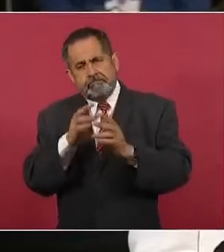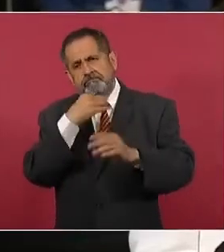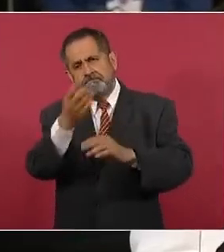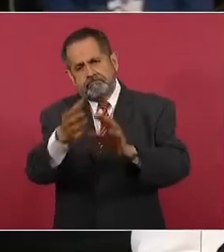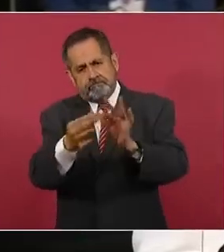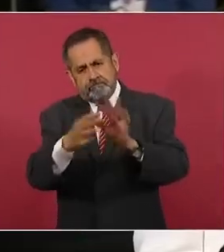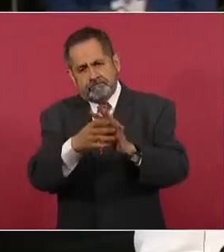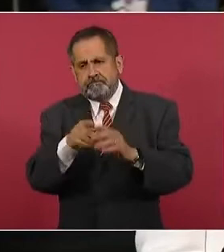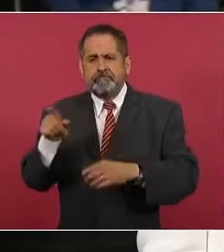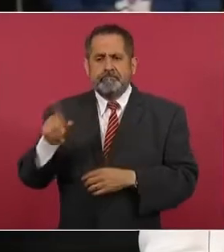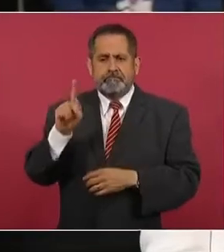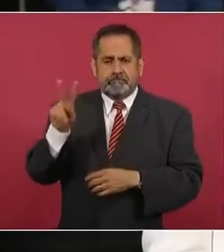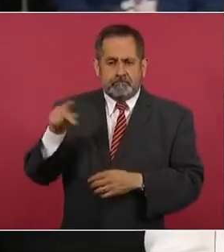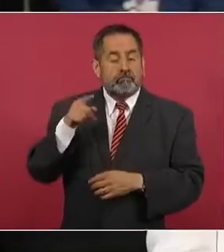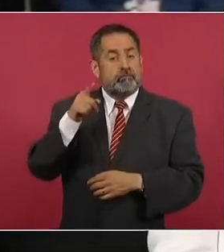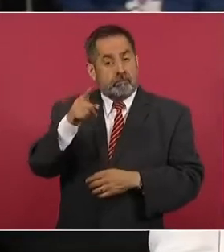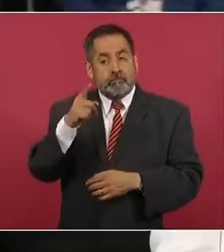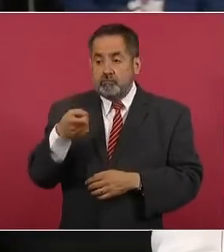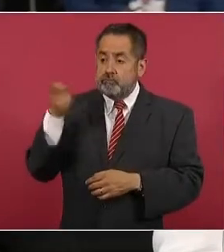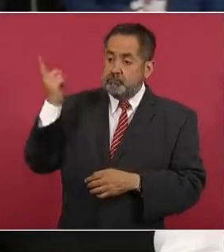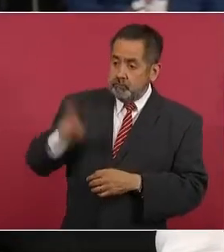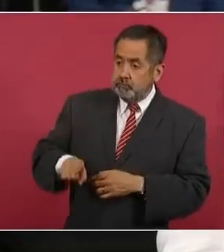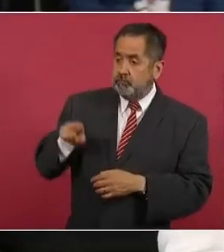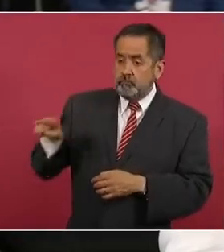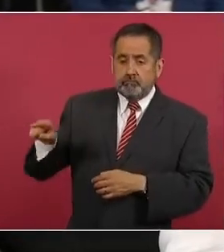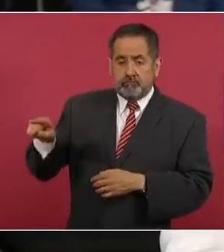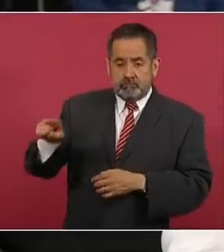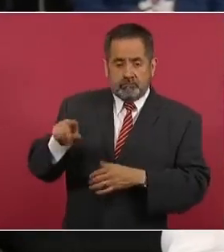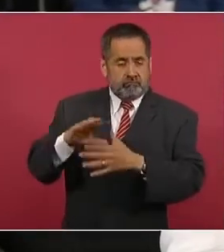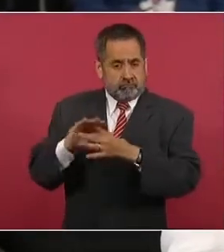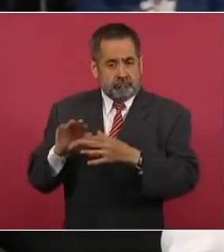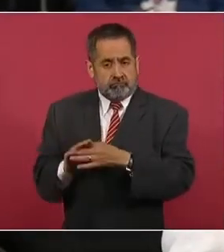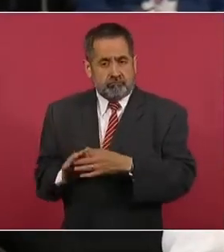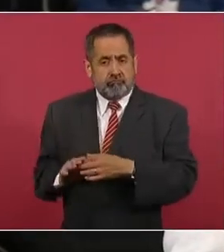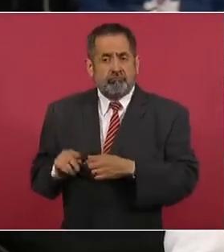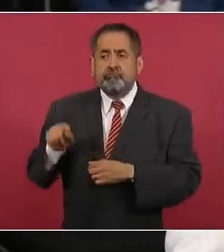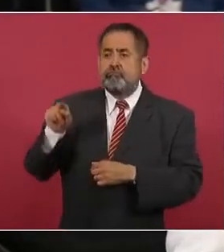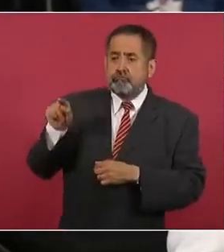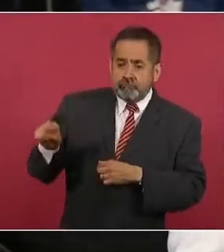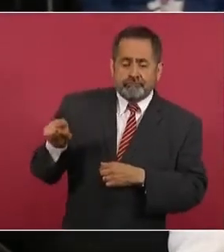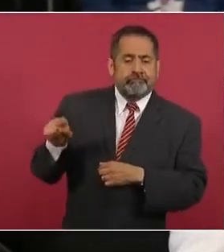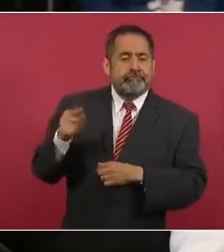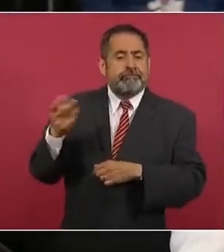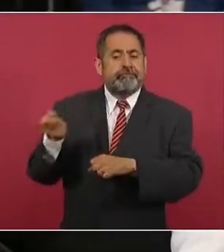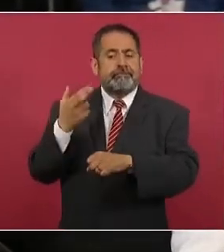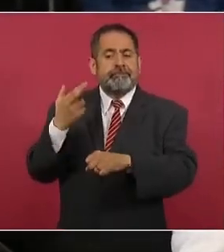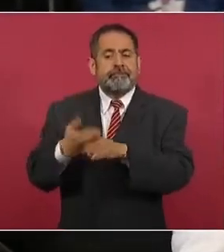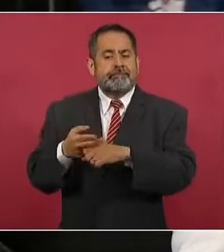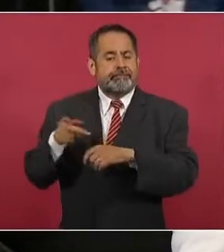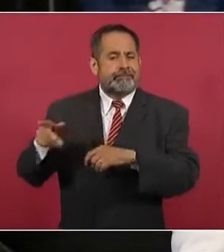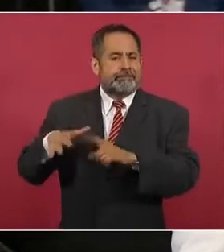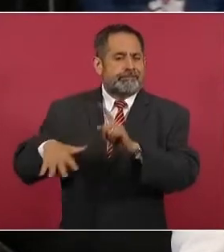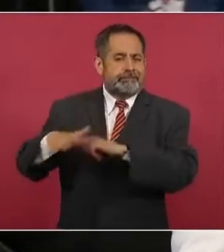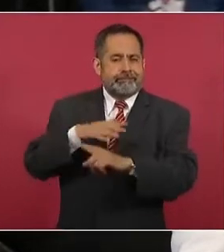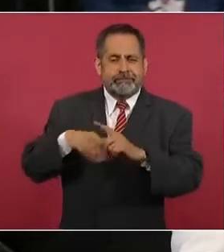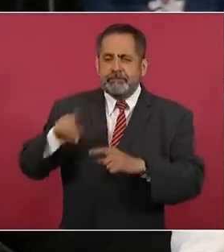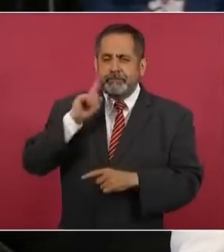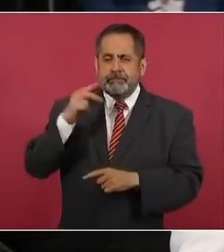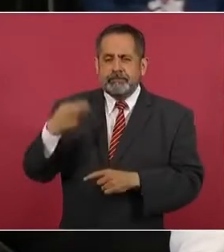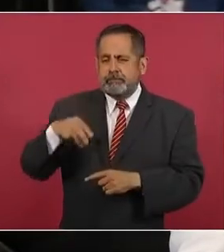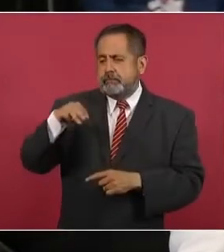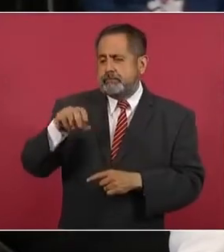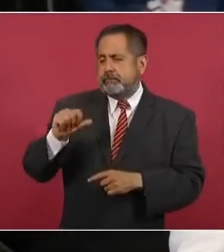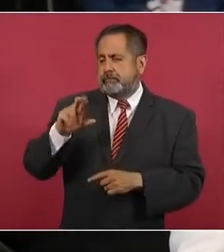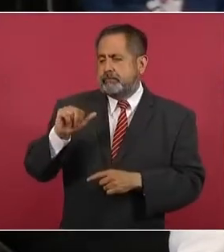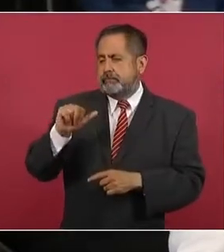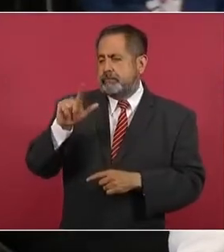Vallarta. Usted dio instrucciones a varios funcionarios, entre ellos a la secretaria del Medio Ambiente, María Luisa Albores,